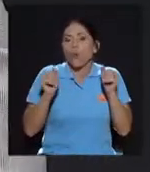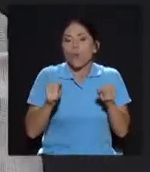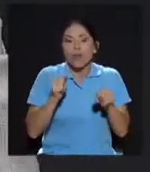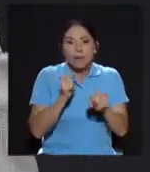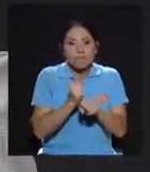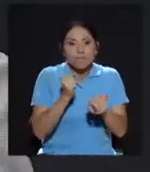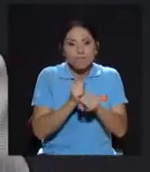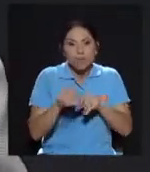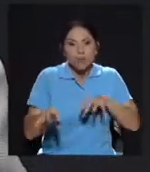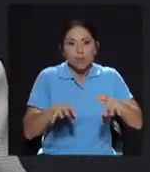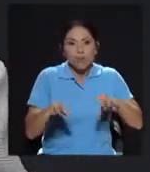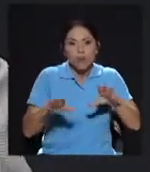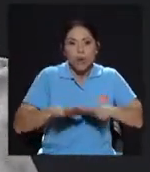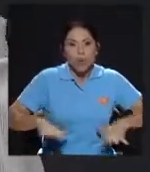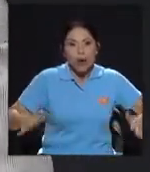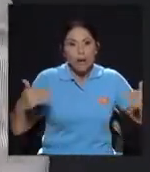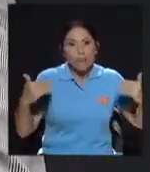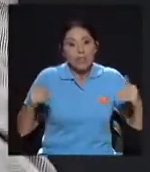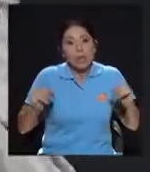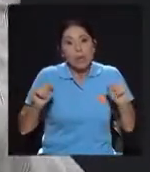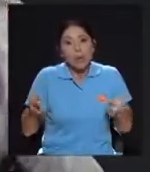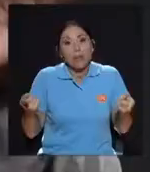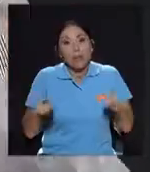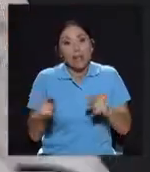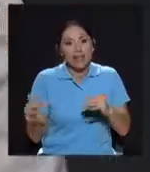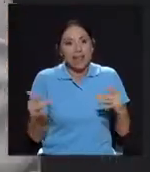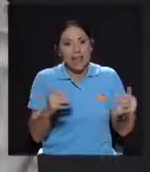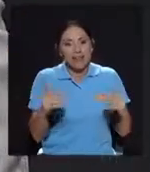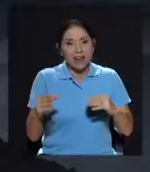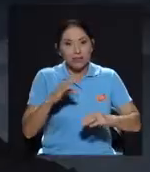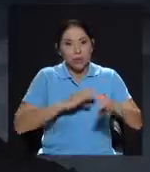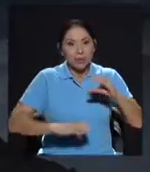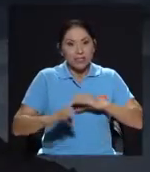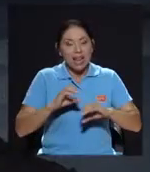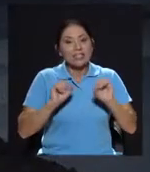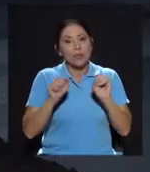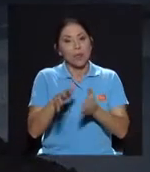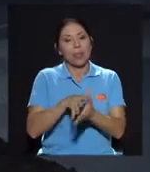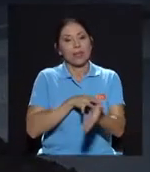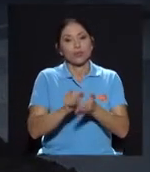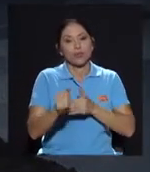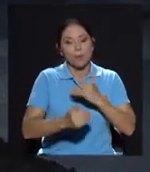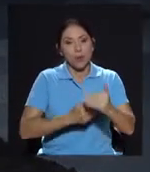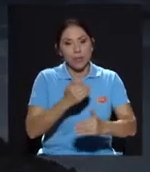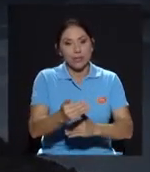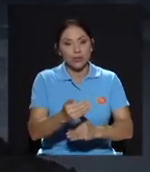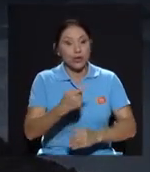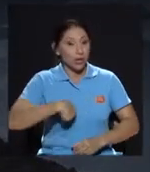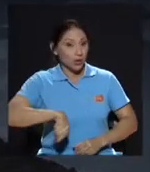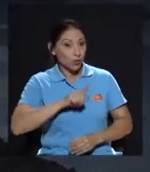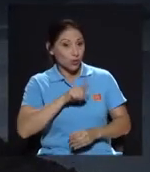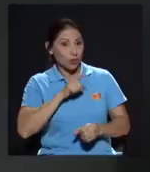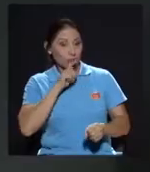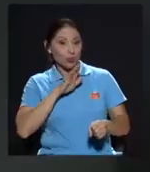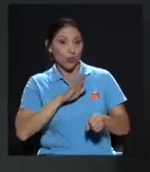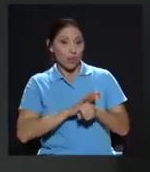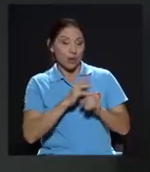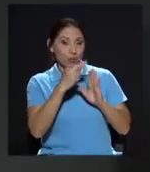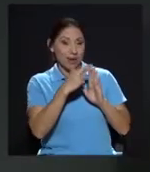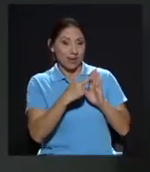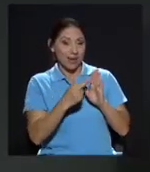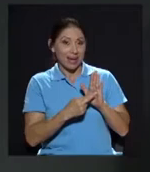una serie de guerras comerciales que sean muy destructivas al proceso que nosotros tenemos que cumplir la regla de que el tema se